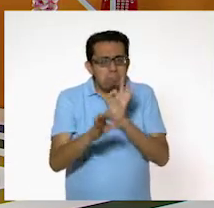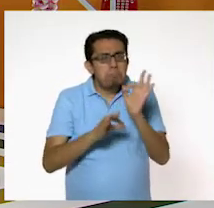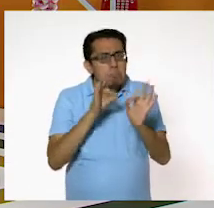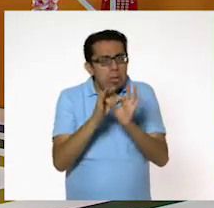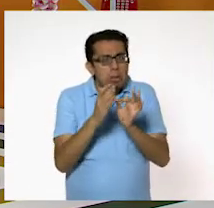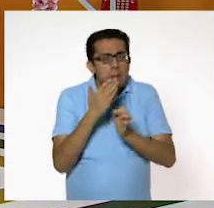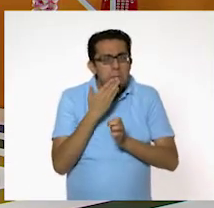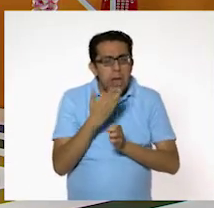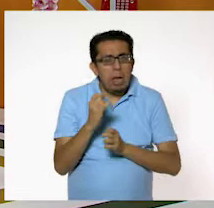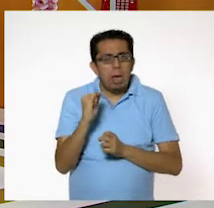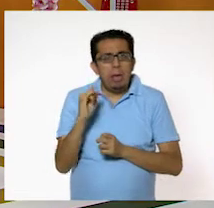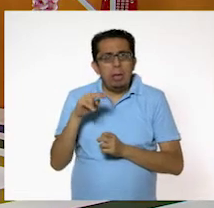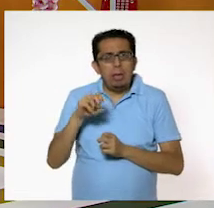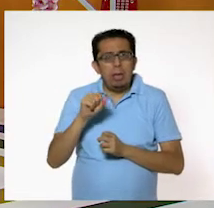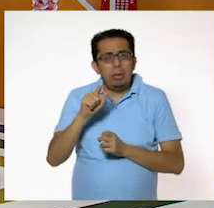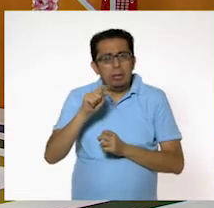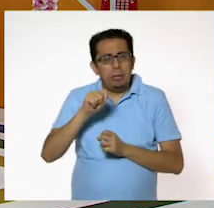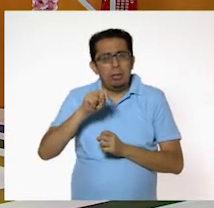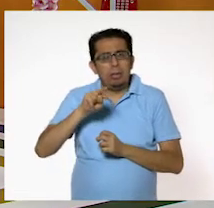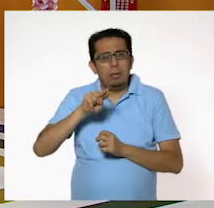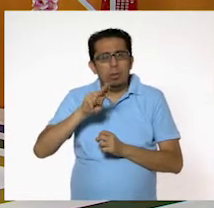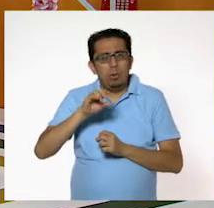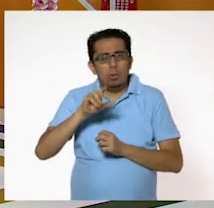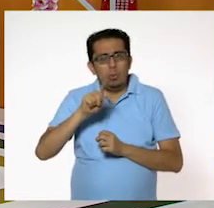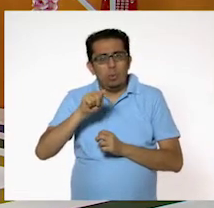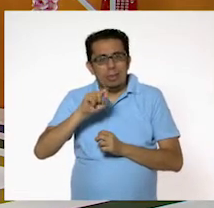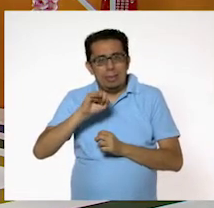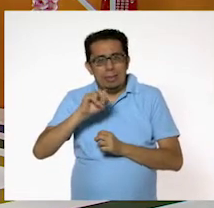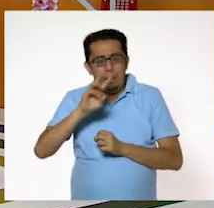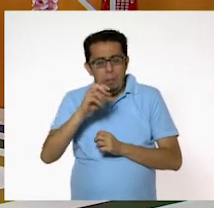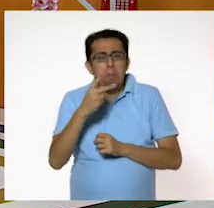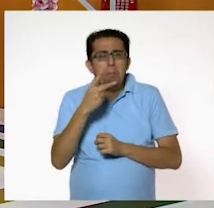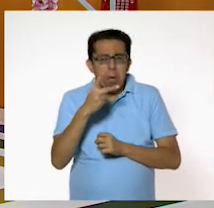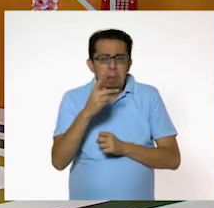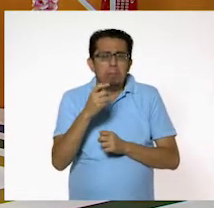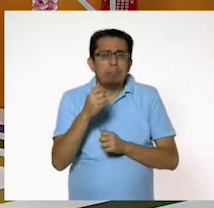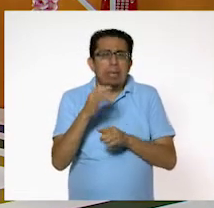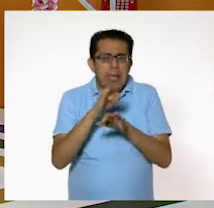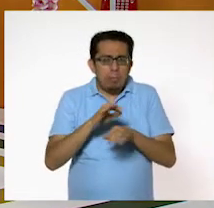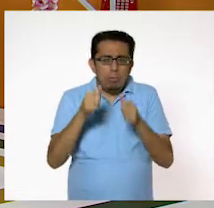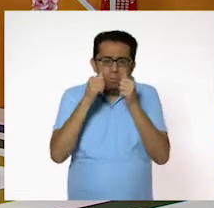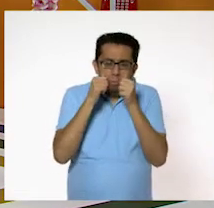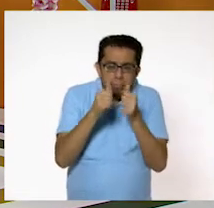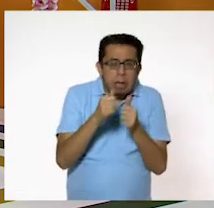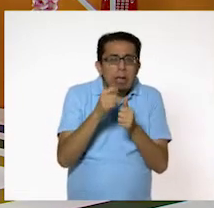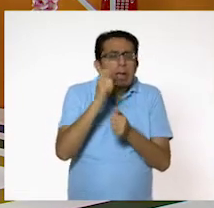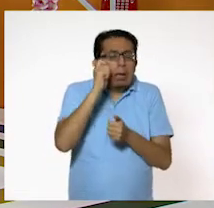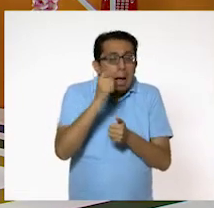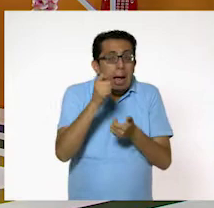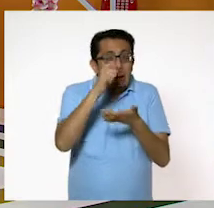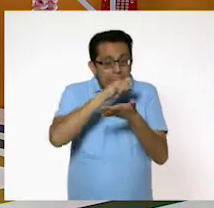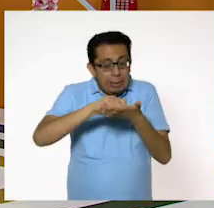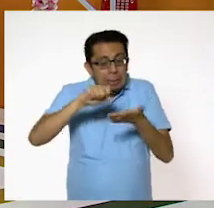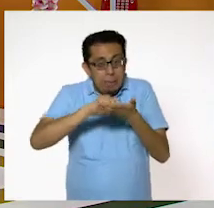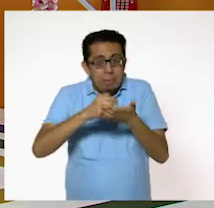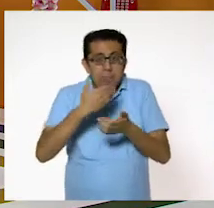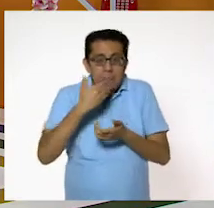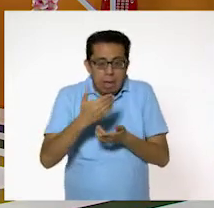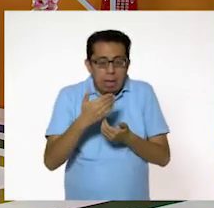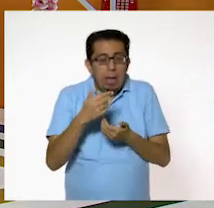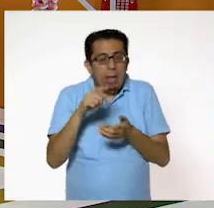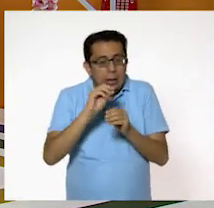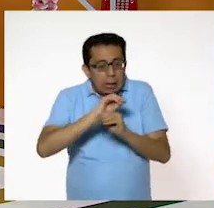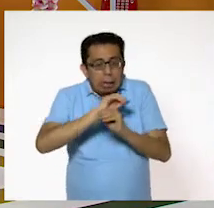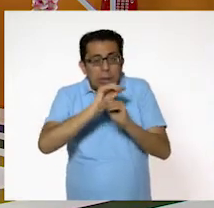Además, por supuesto, hay que prestar atención a detalles más finos como la redacción, al escribir, que se